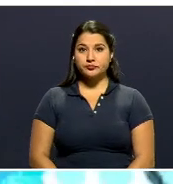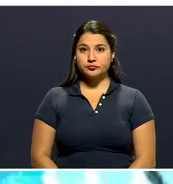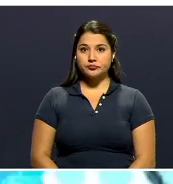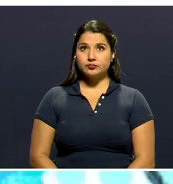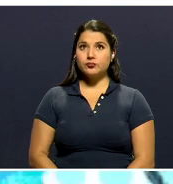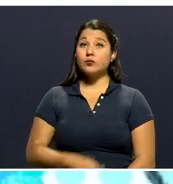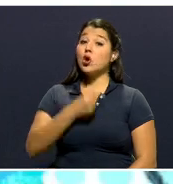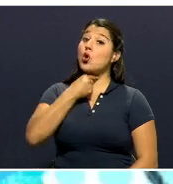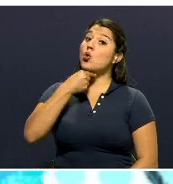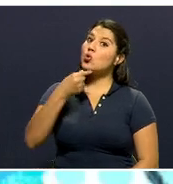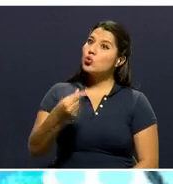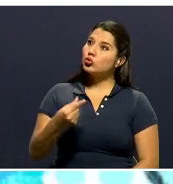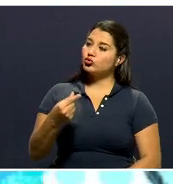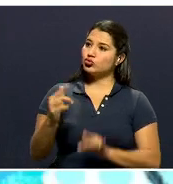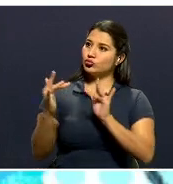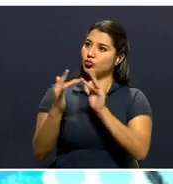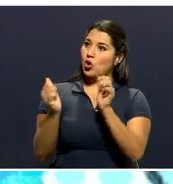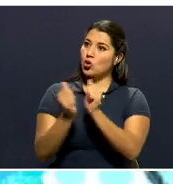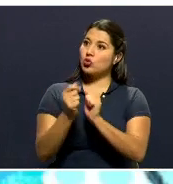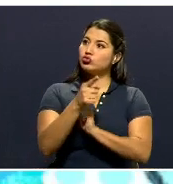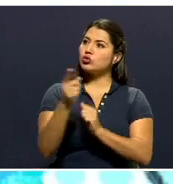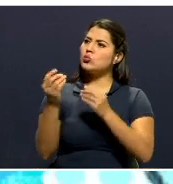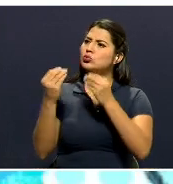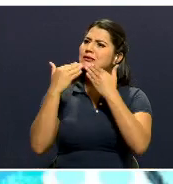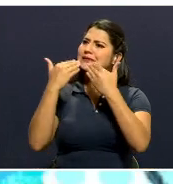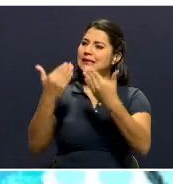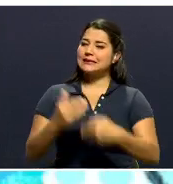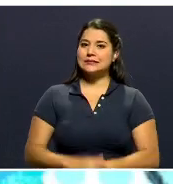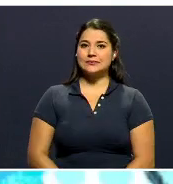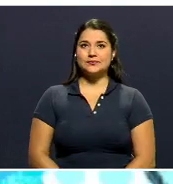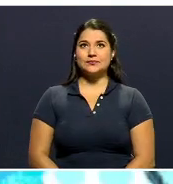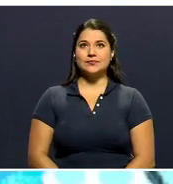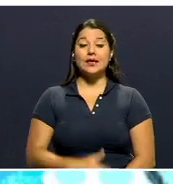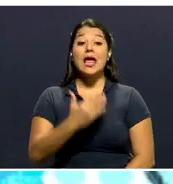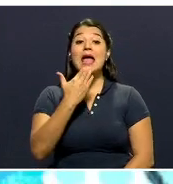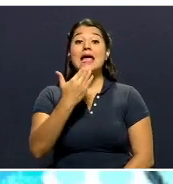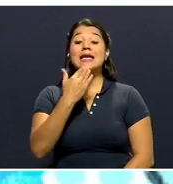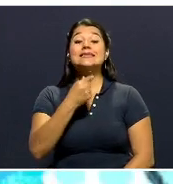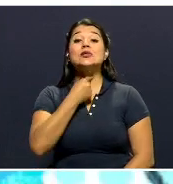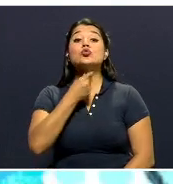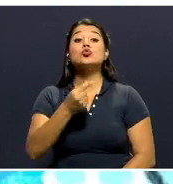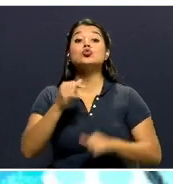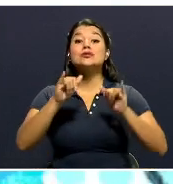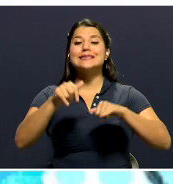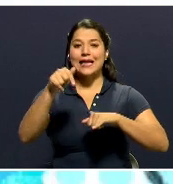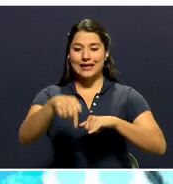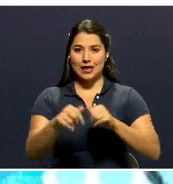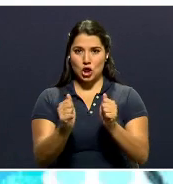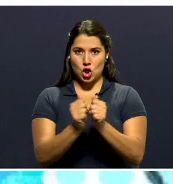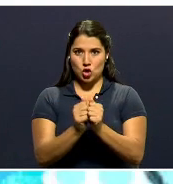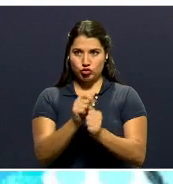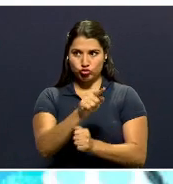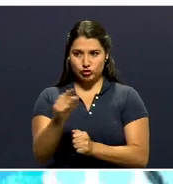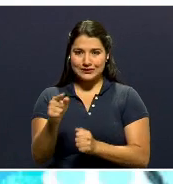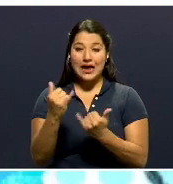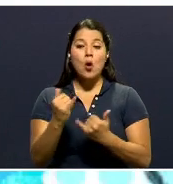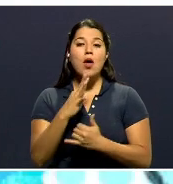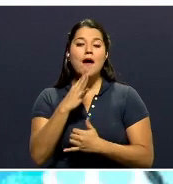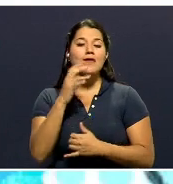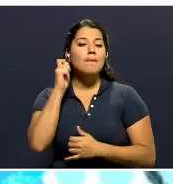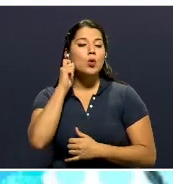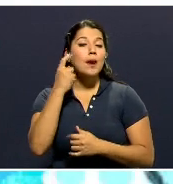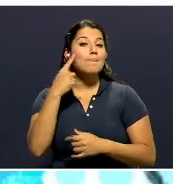Un placer estar con ustedes, más bien, Ernesto. Muchísimas gracias. Gracias, un gusto estar aquí siempre con ustedes conversando sobre estos